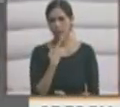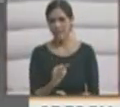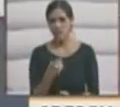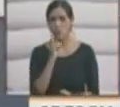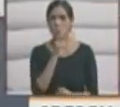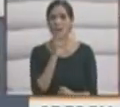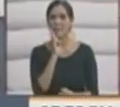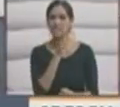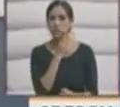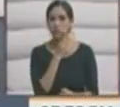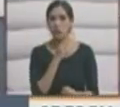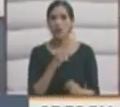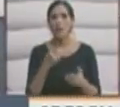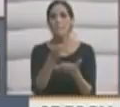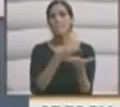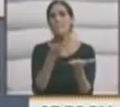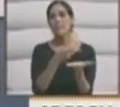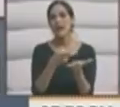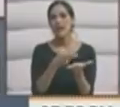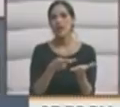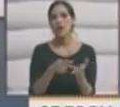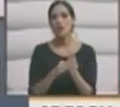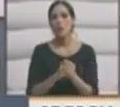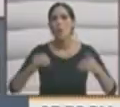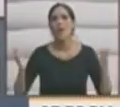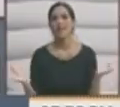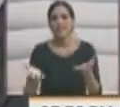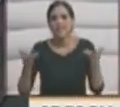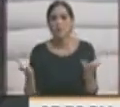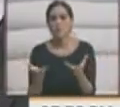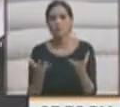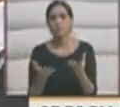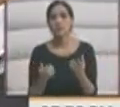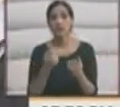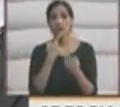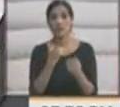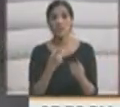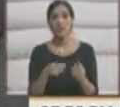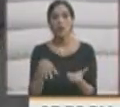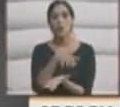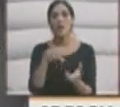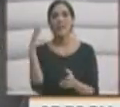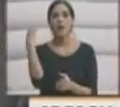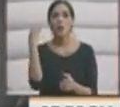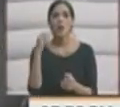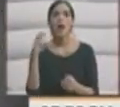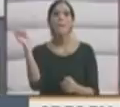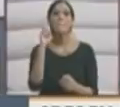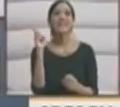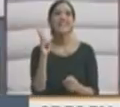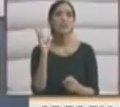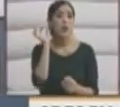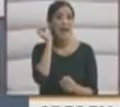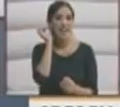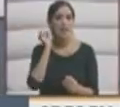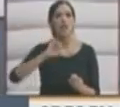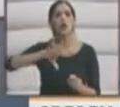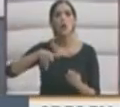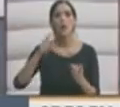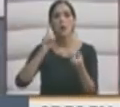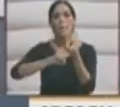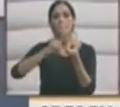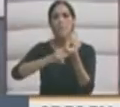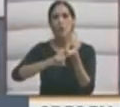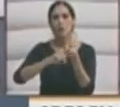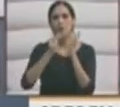apellido, páginas web como El Estímulo, diciendo que hay una crisis en Colombia porque las venezolanas le quitan los maridos a las colombianas.